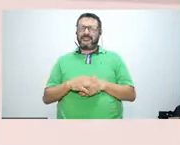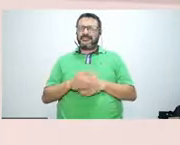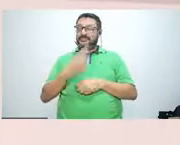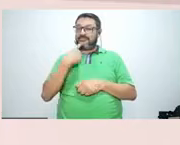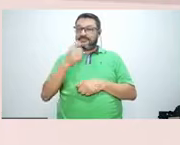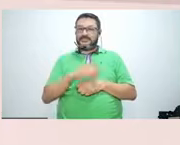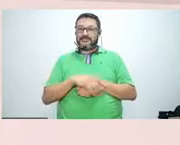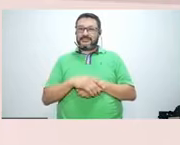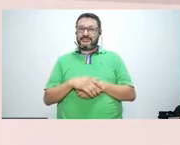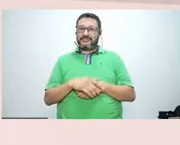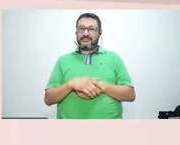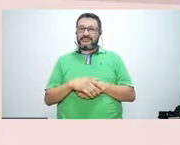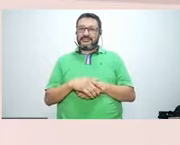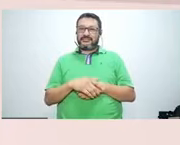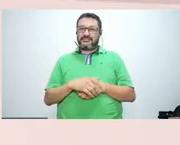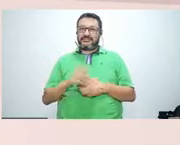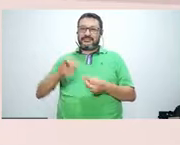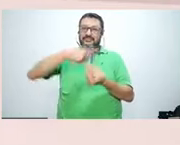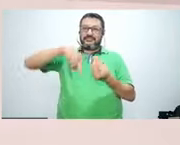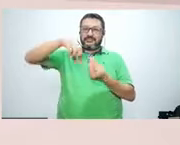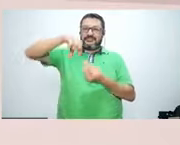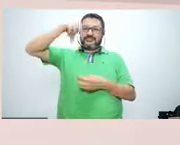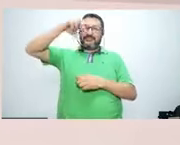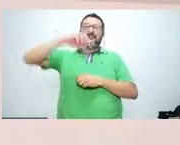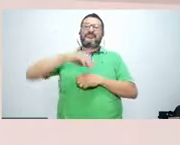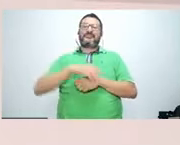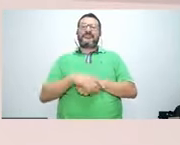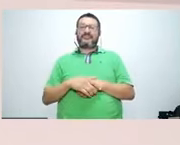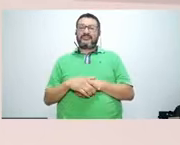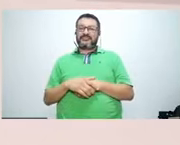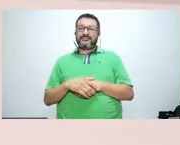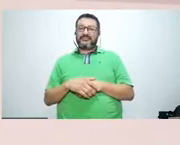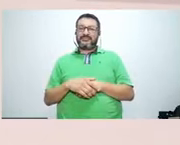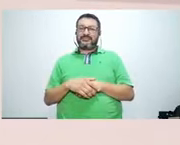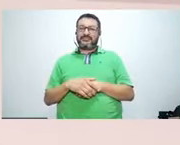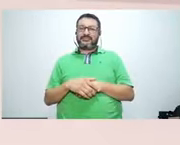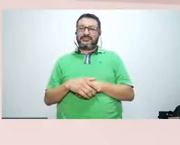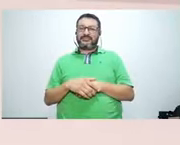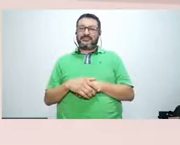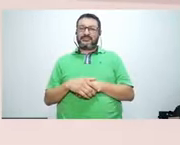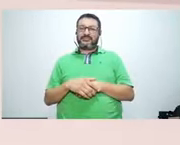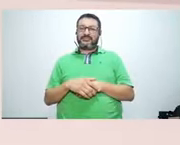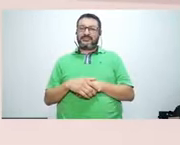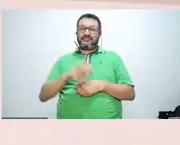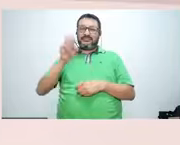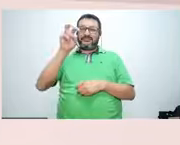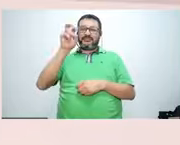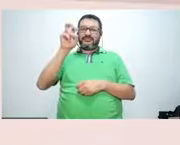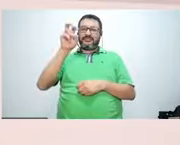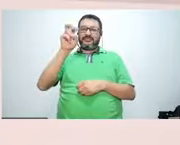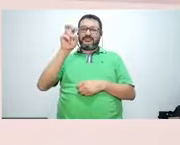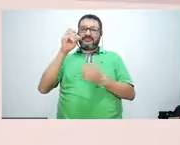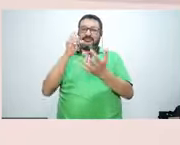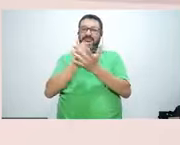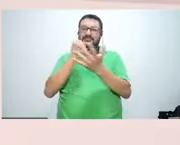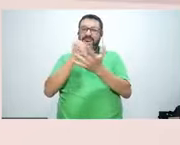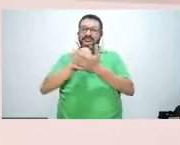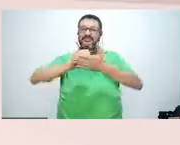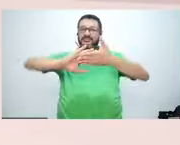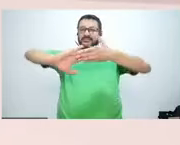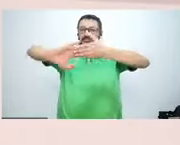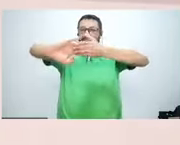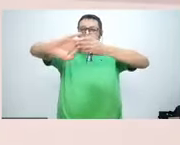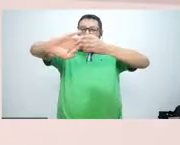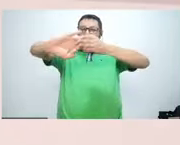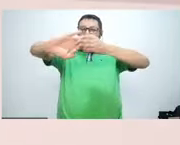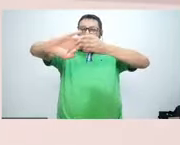pero ya alto rendimiento es imposible. Más o menos una niña hasta los 7, 8 años logra coger su flexibilidad, la que va a tener